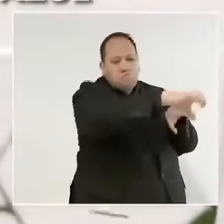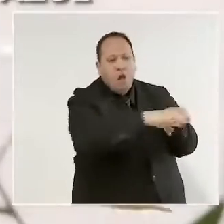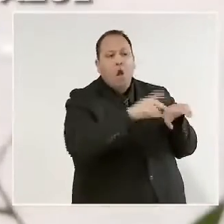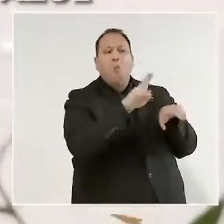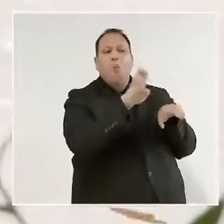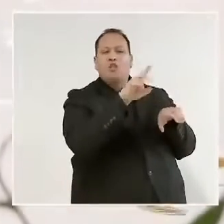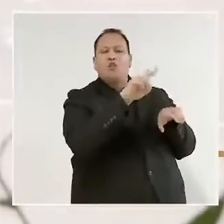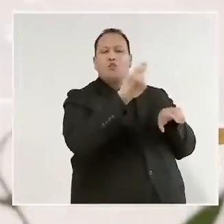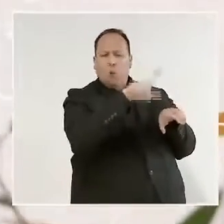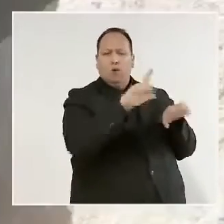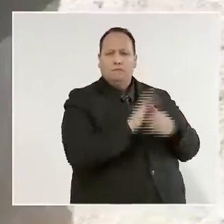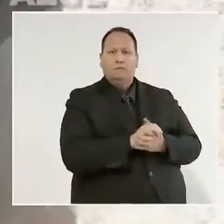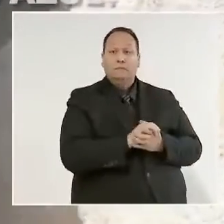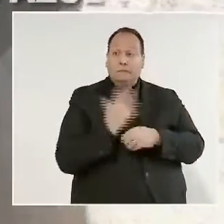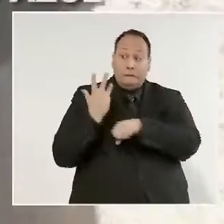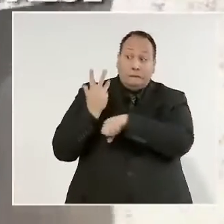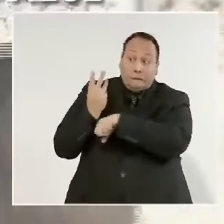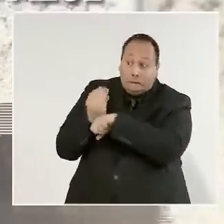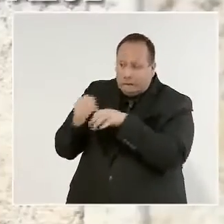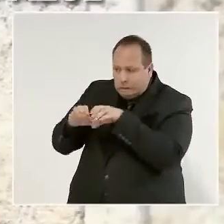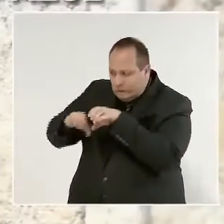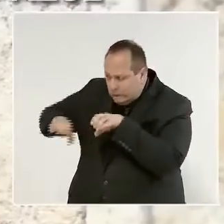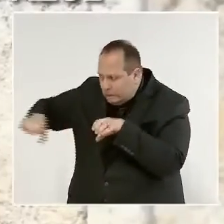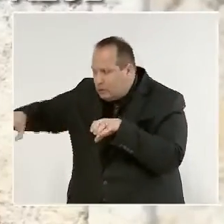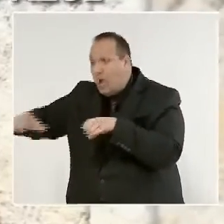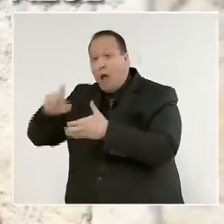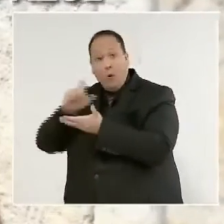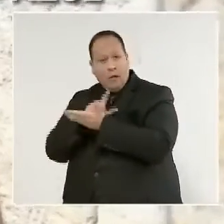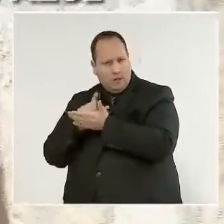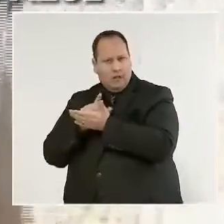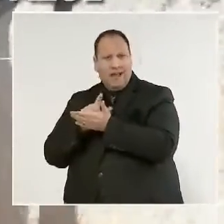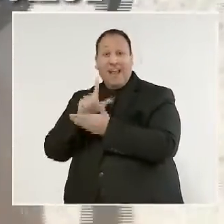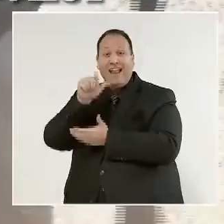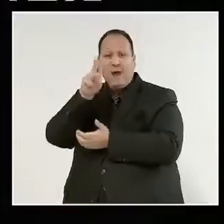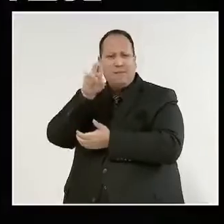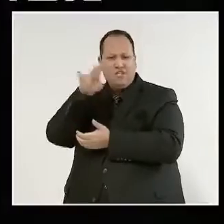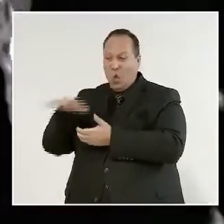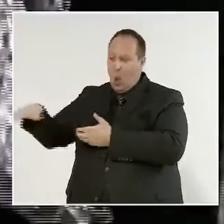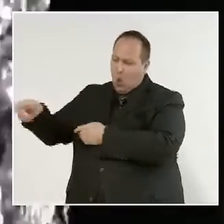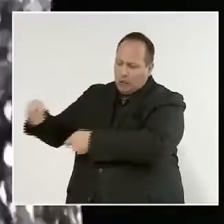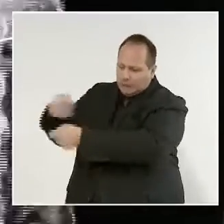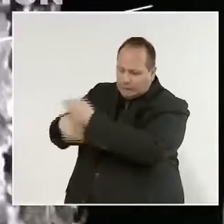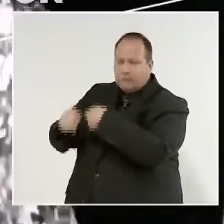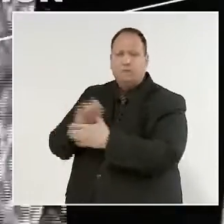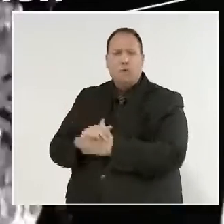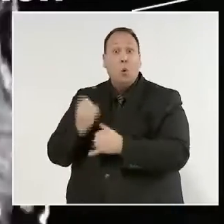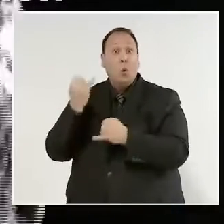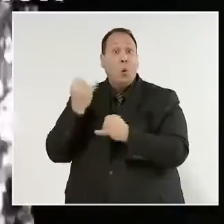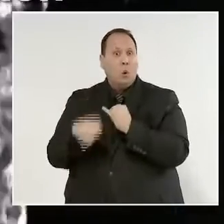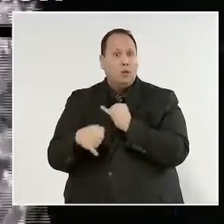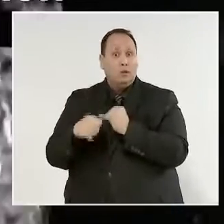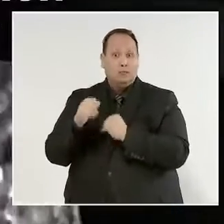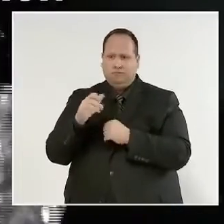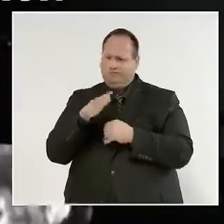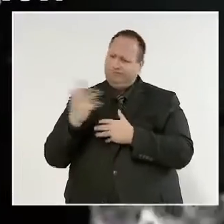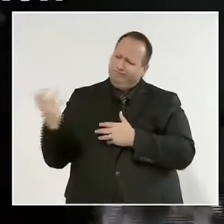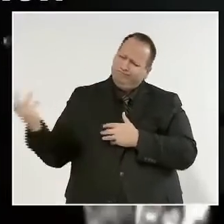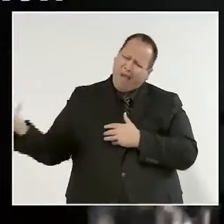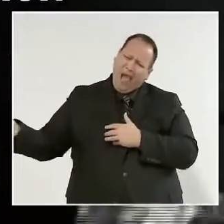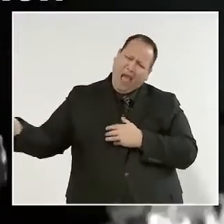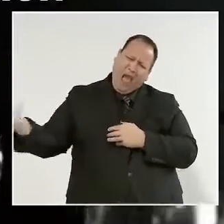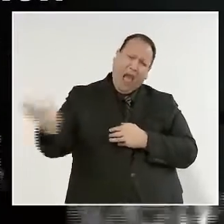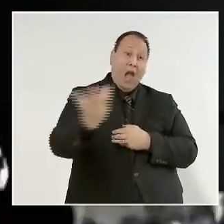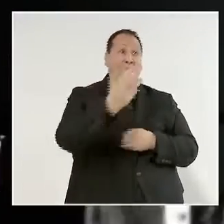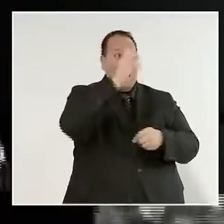Azul. Línea de interconexión para fraccionamiento Puerto Azul. Reparación de línea de agua potable en La